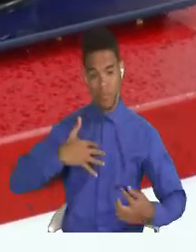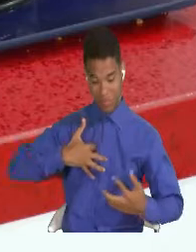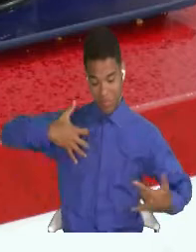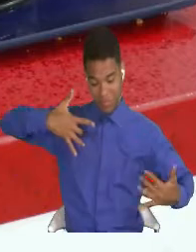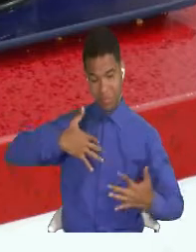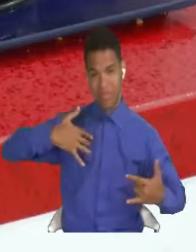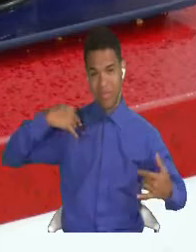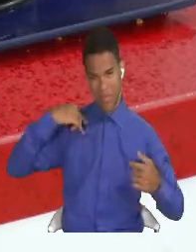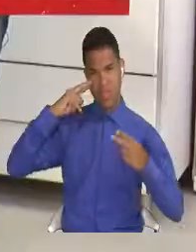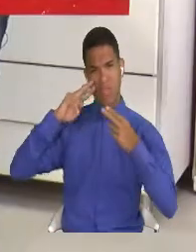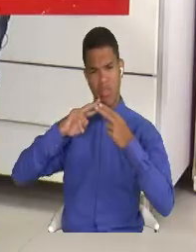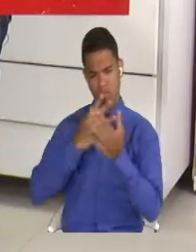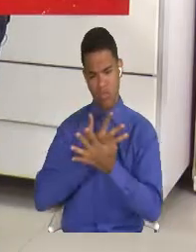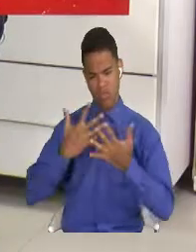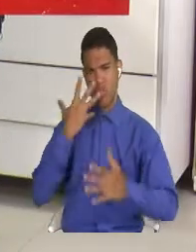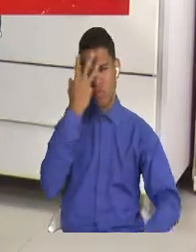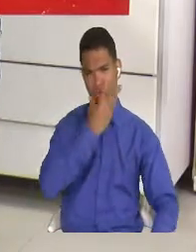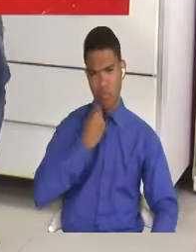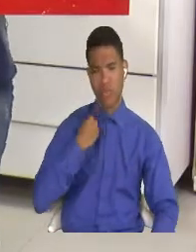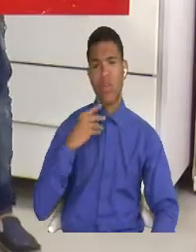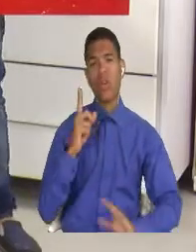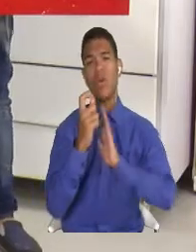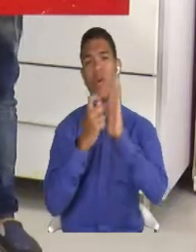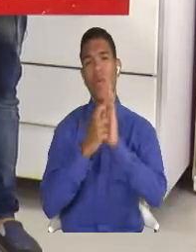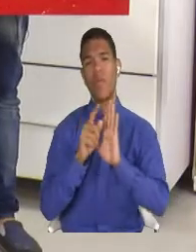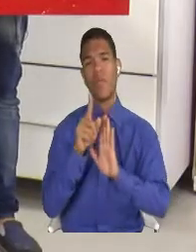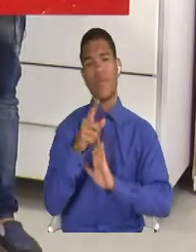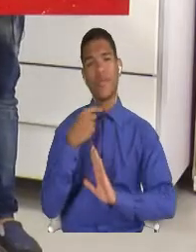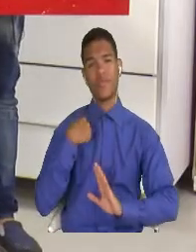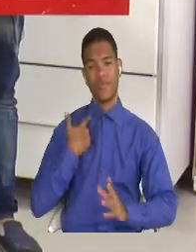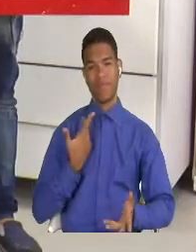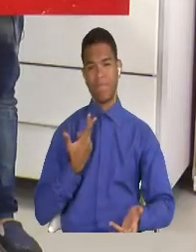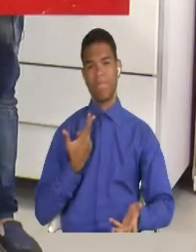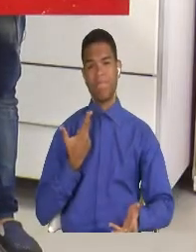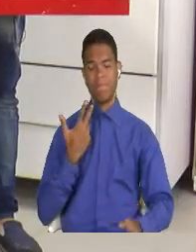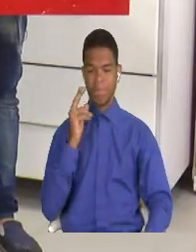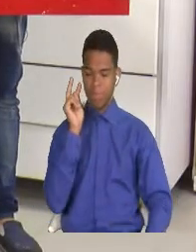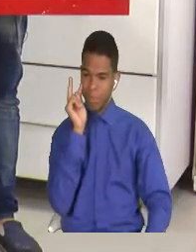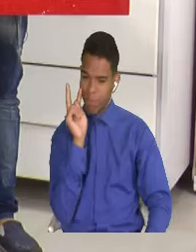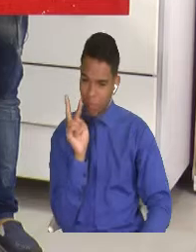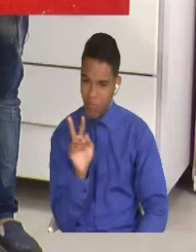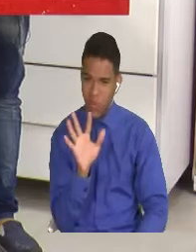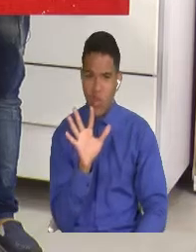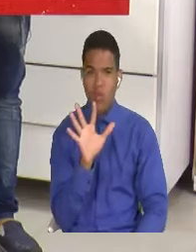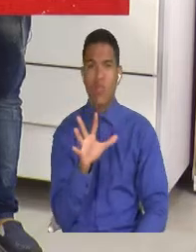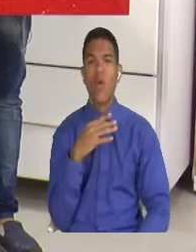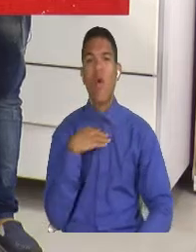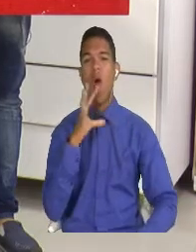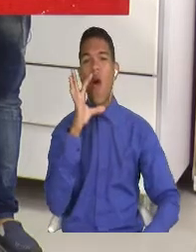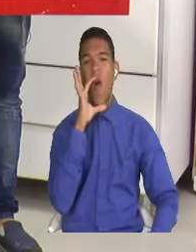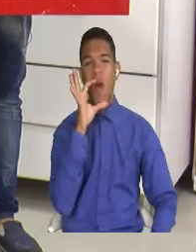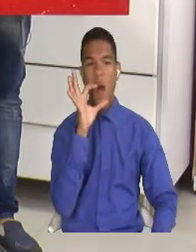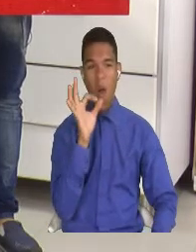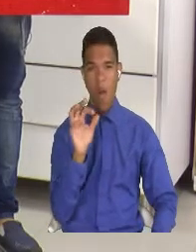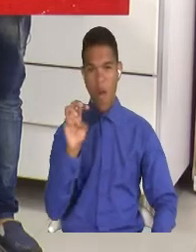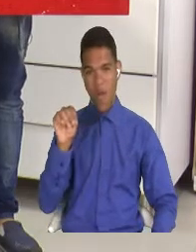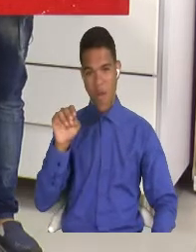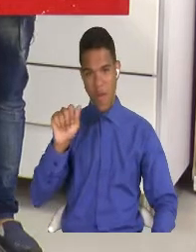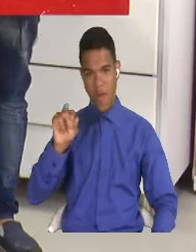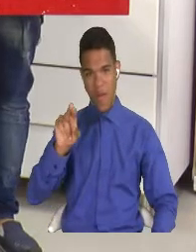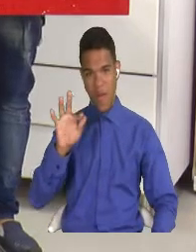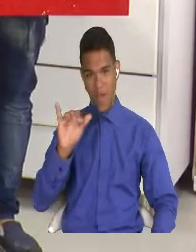cosas muy lindas, pero también lastimosamente tuve que presenciar el homenaje que se le hizo. Y tuve desde el punto de vista, no que me